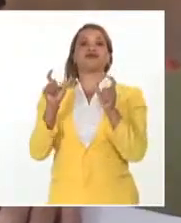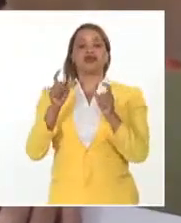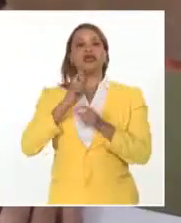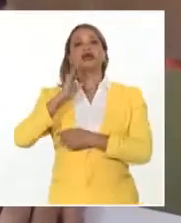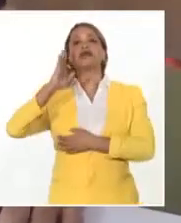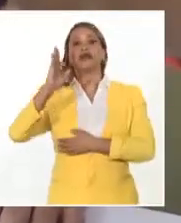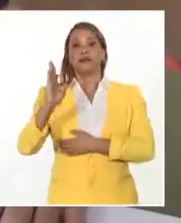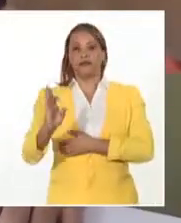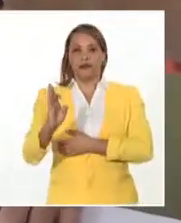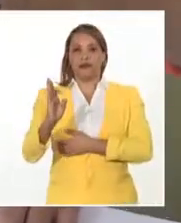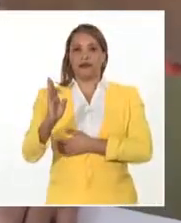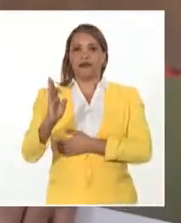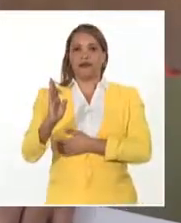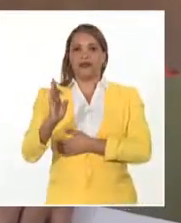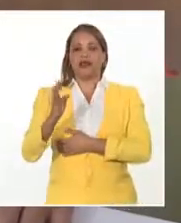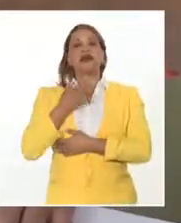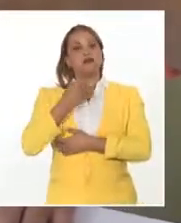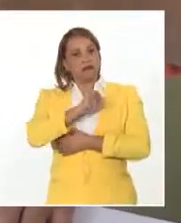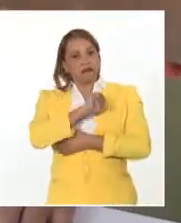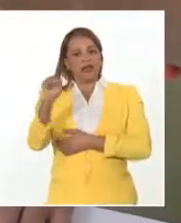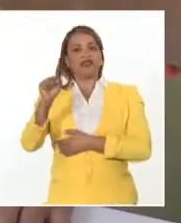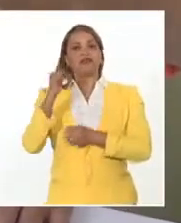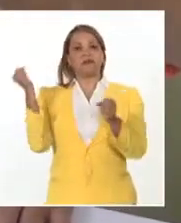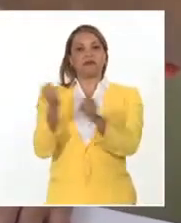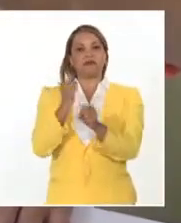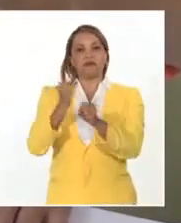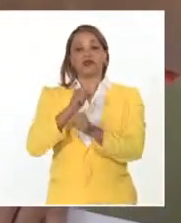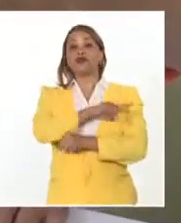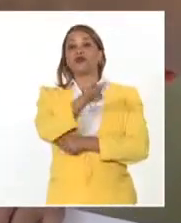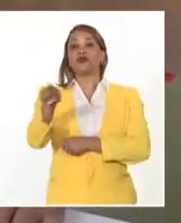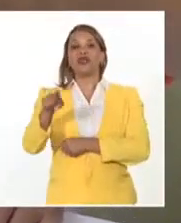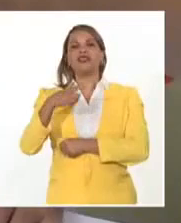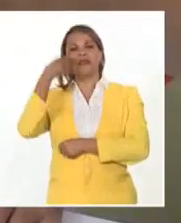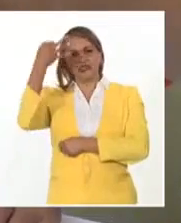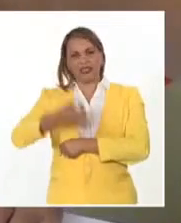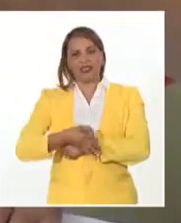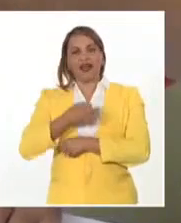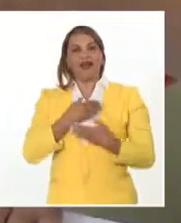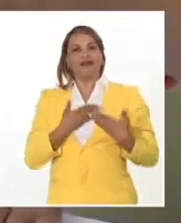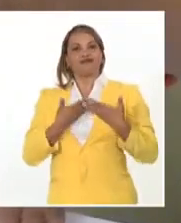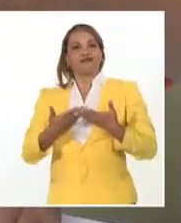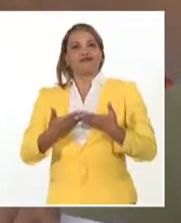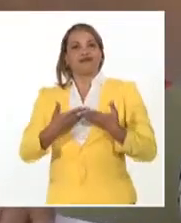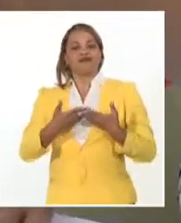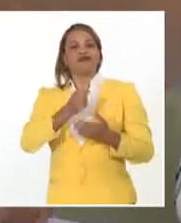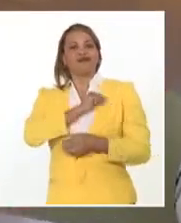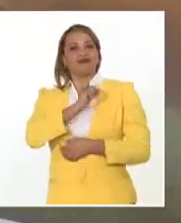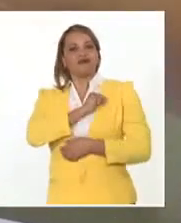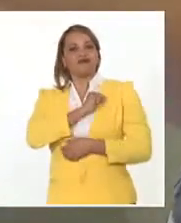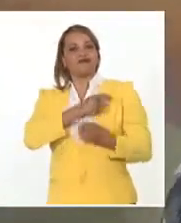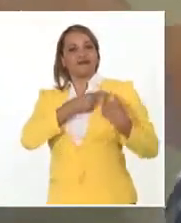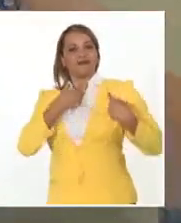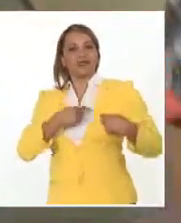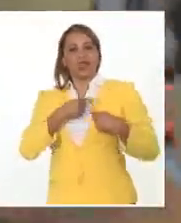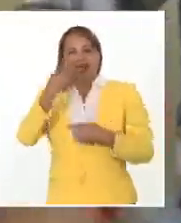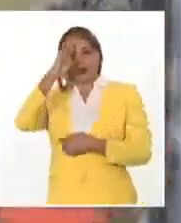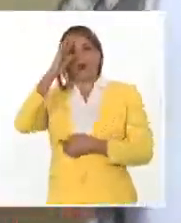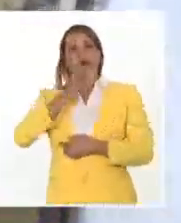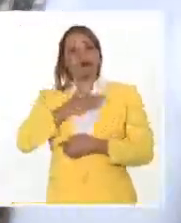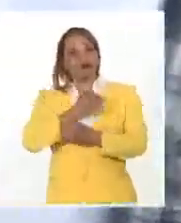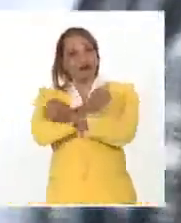respeto. Éxitos en el trabajo, ustedes le ponen alma y corazón a Cuba. Un abrazo.